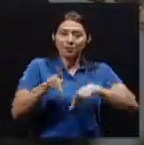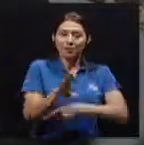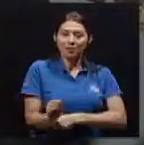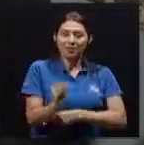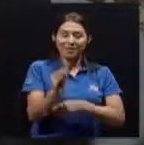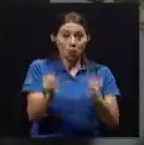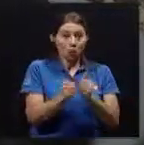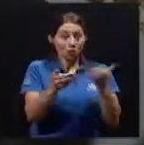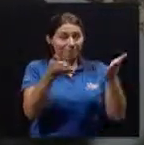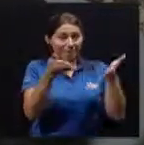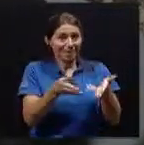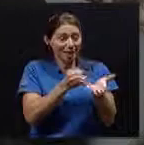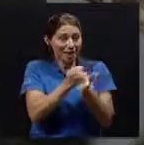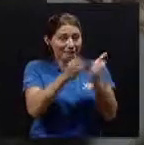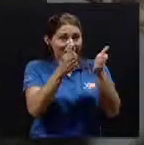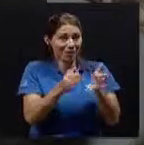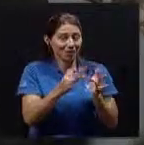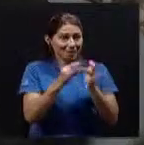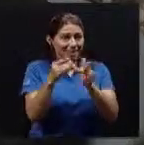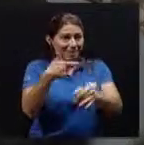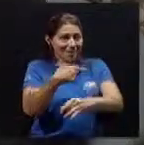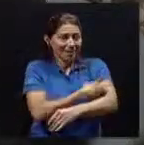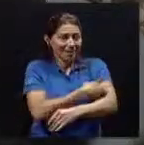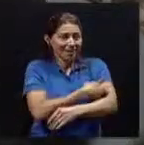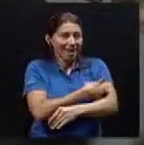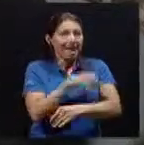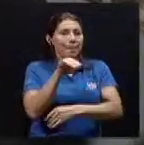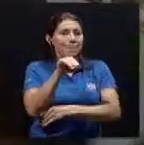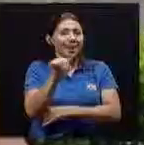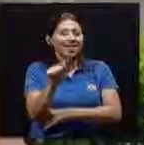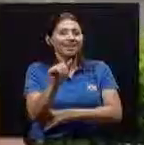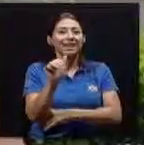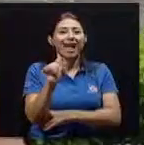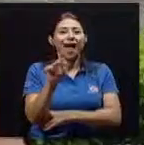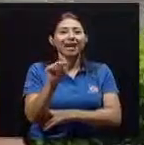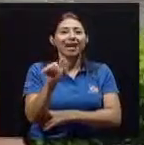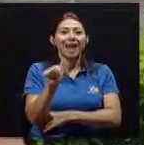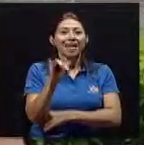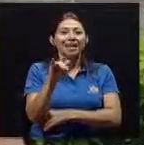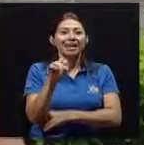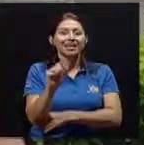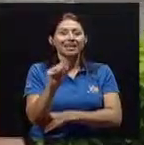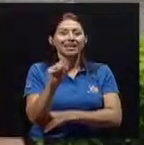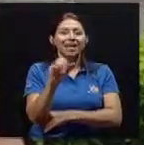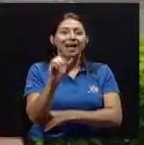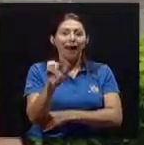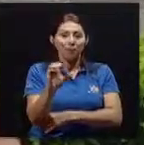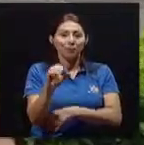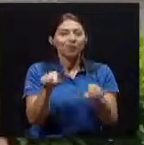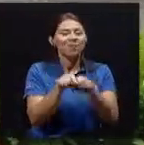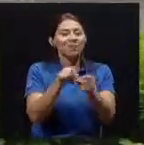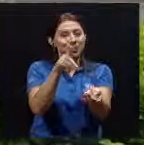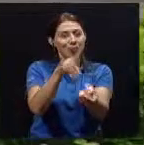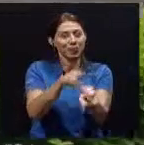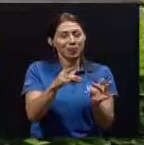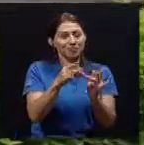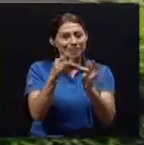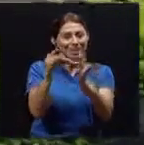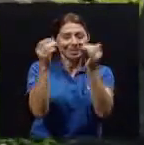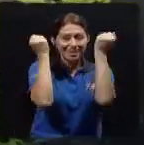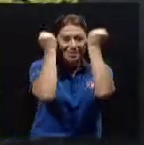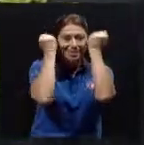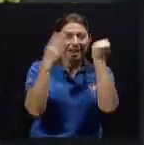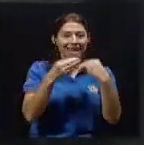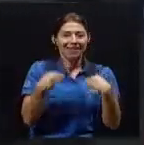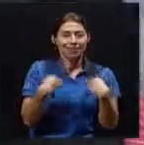investigadora y especialista en enfermería, la magistra Ana Ibis Campos, y también nos acompaña el doctor especialista en psiquiatría y